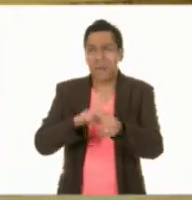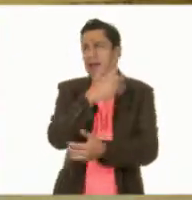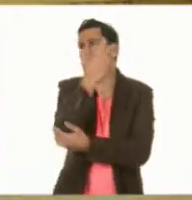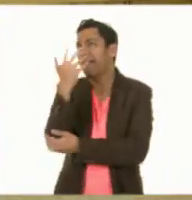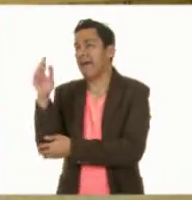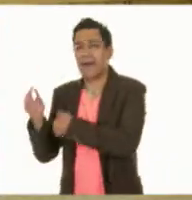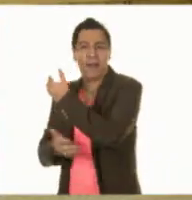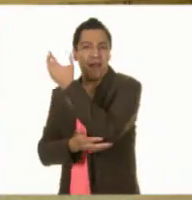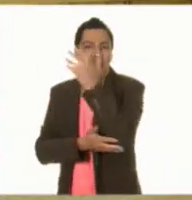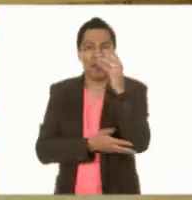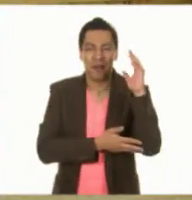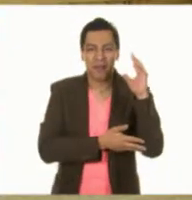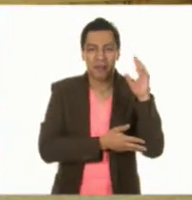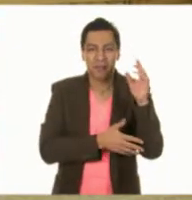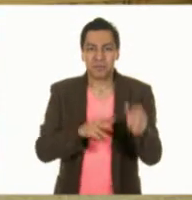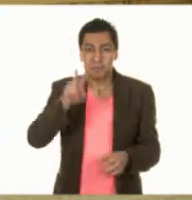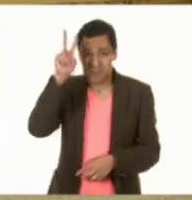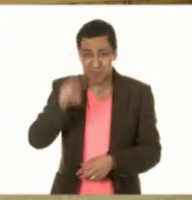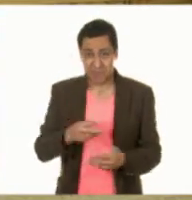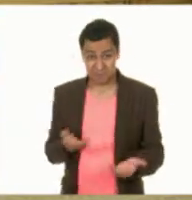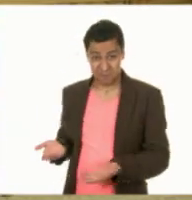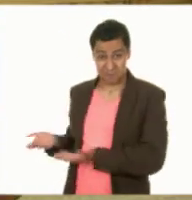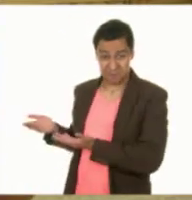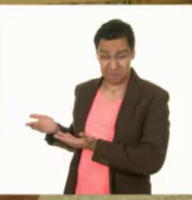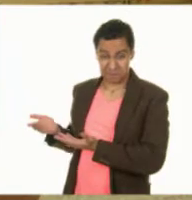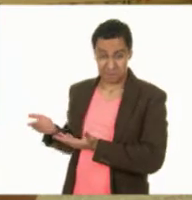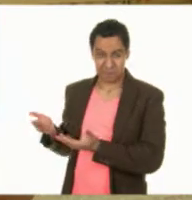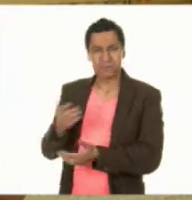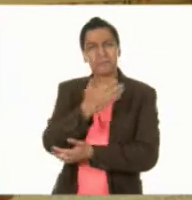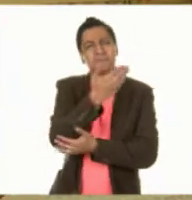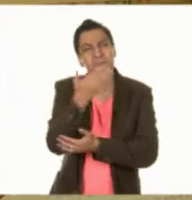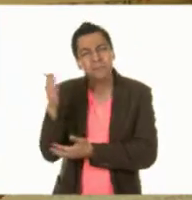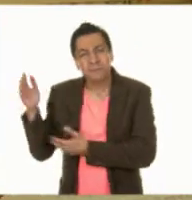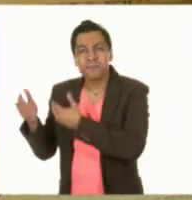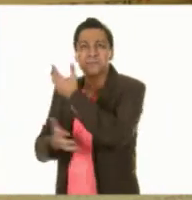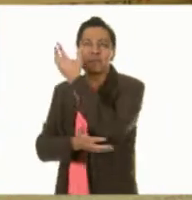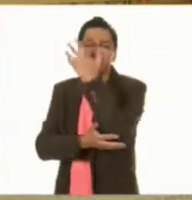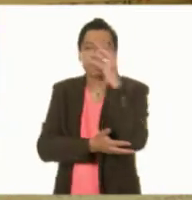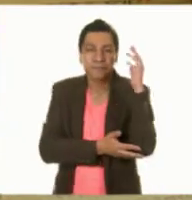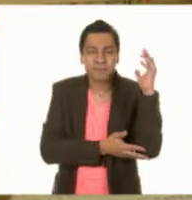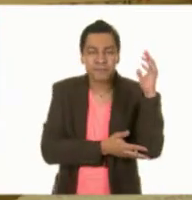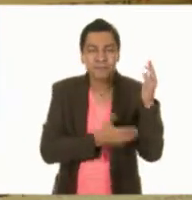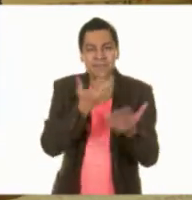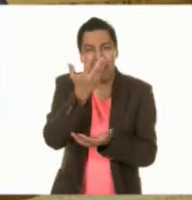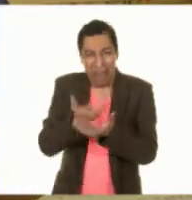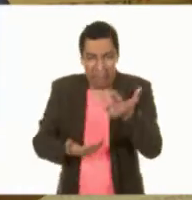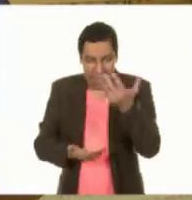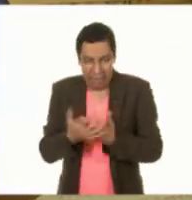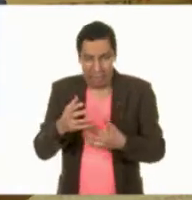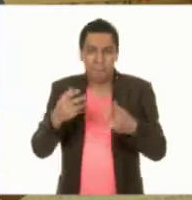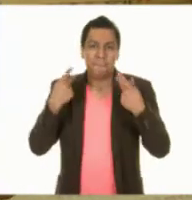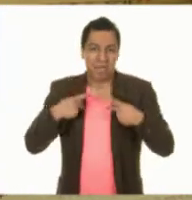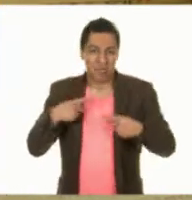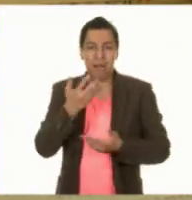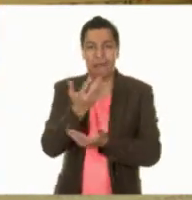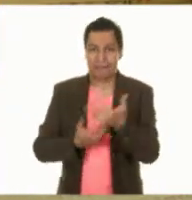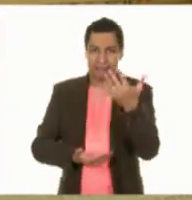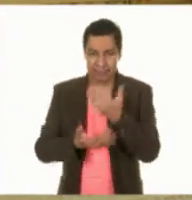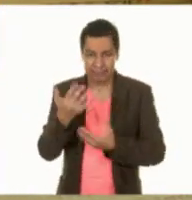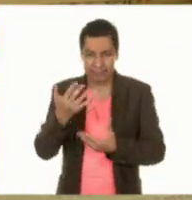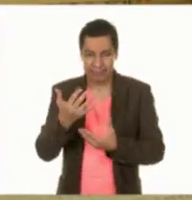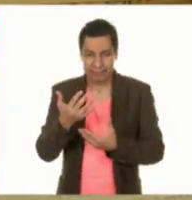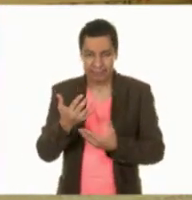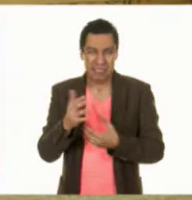La experiencia estética es el encuentro con la naturaleza o con creaciones hechas por las personas, como la que